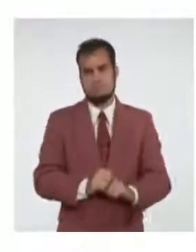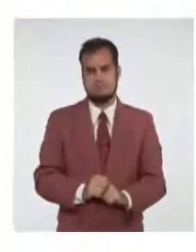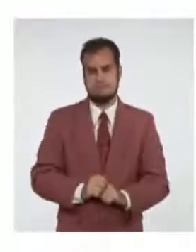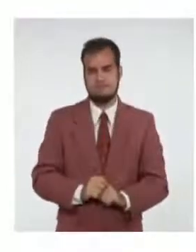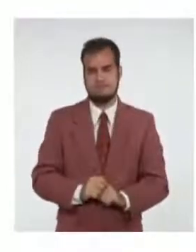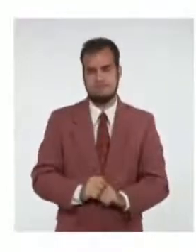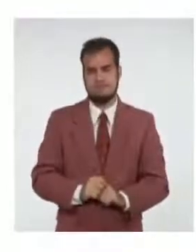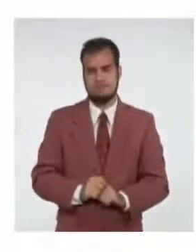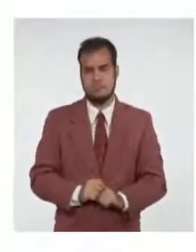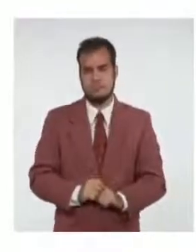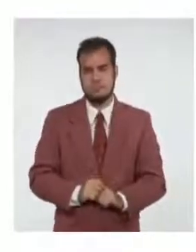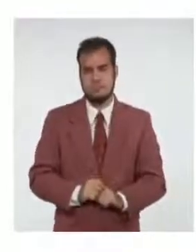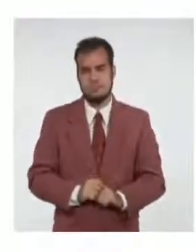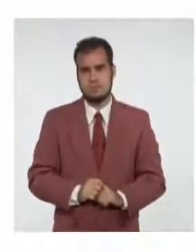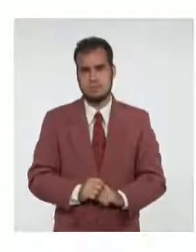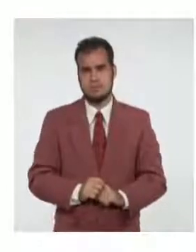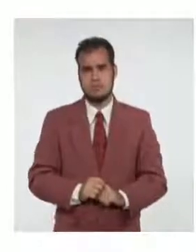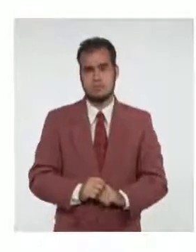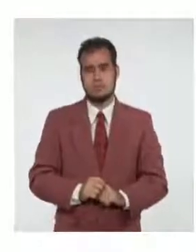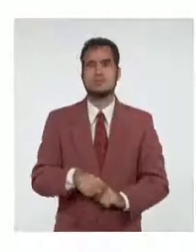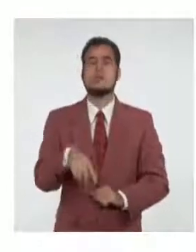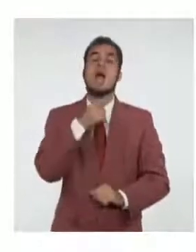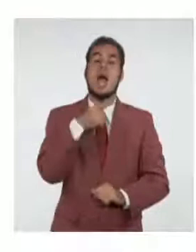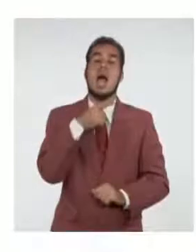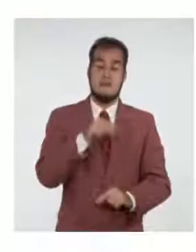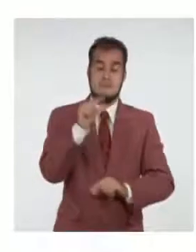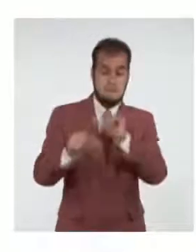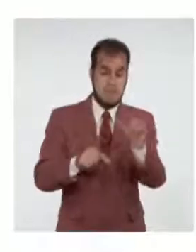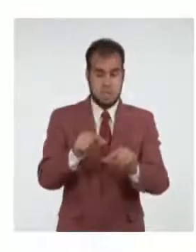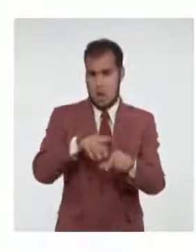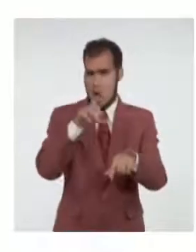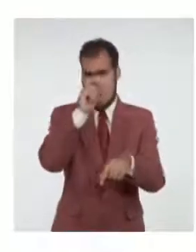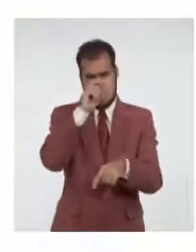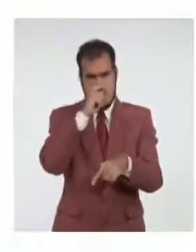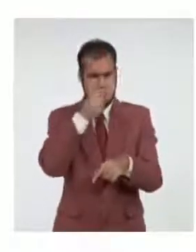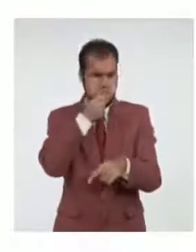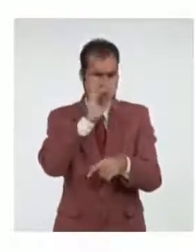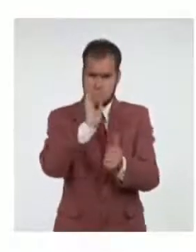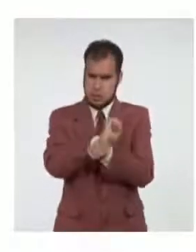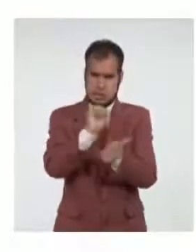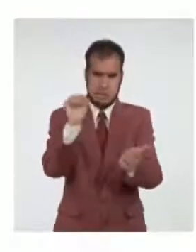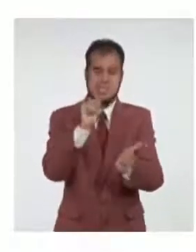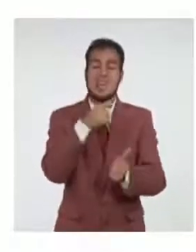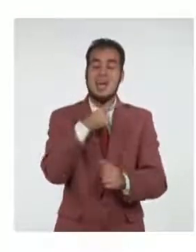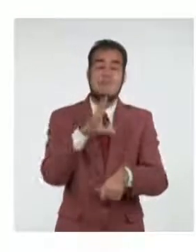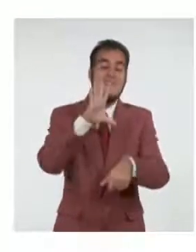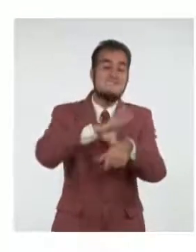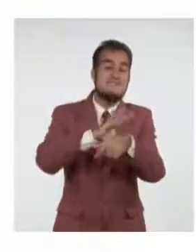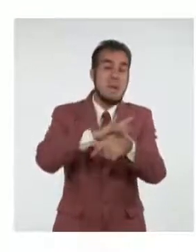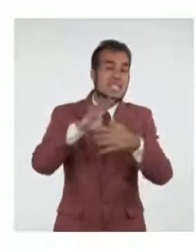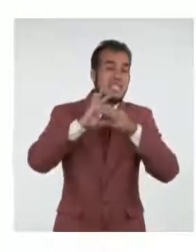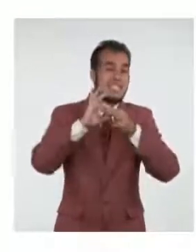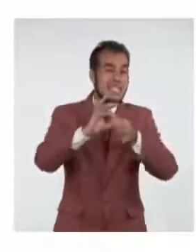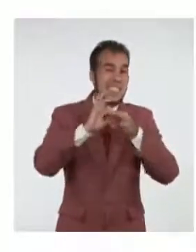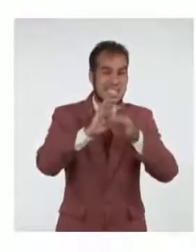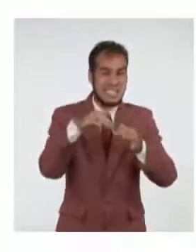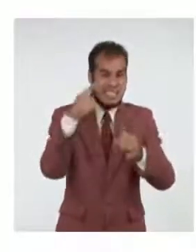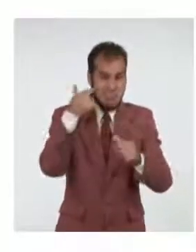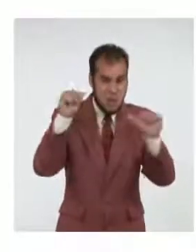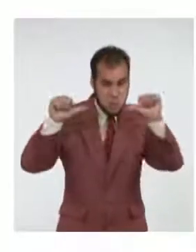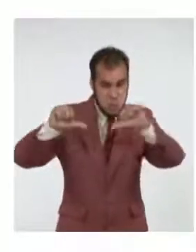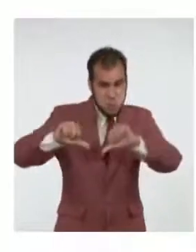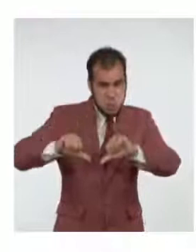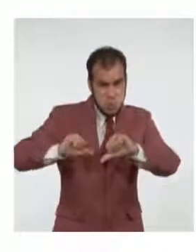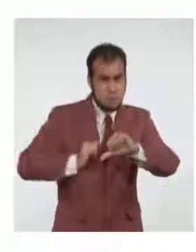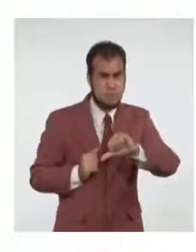pacientes, independientemente de la edad, con enfermedades crónicas descompensadas o condiciones